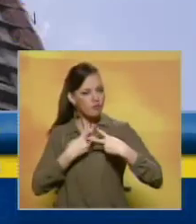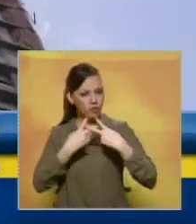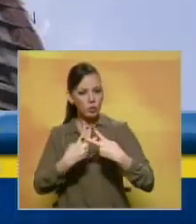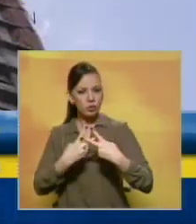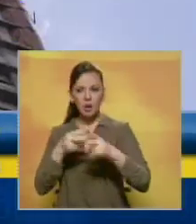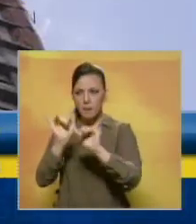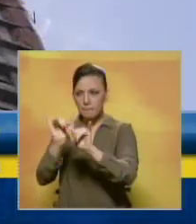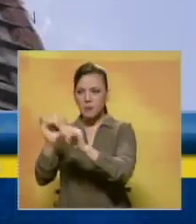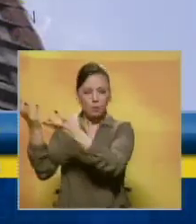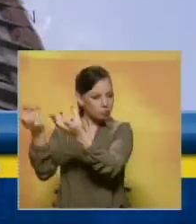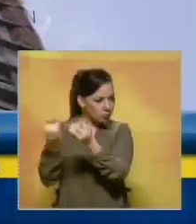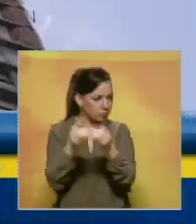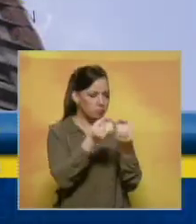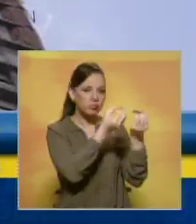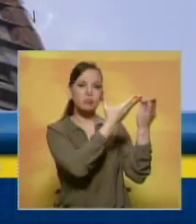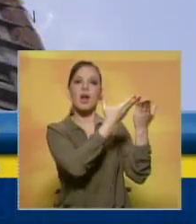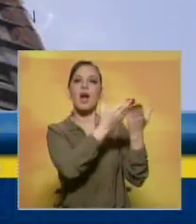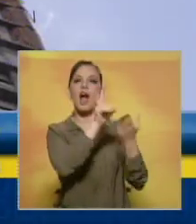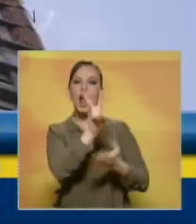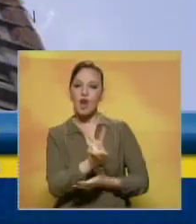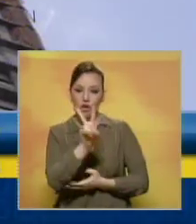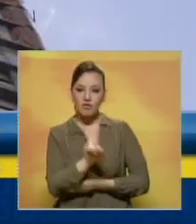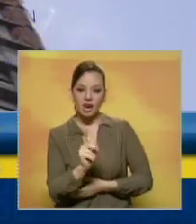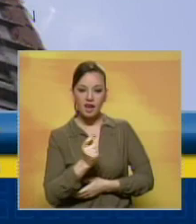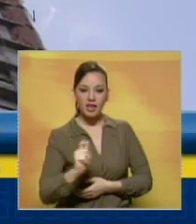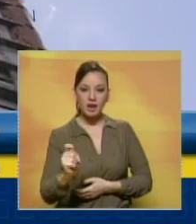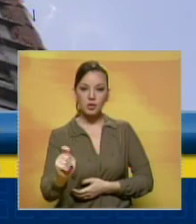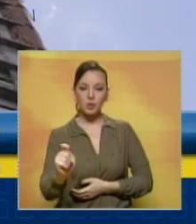al urbanismo Ciudad Zamora en los valles del Tuy.